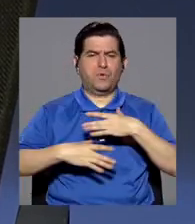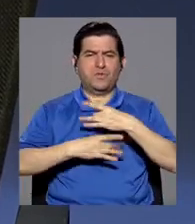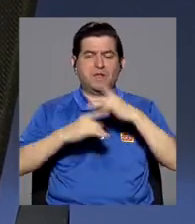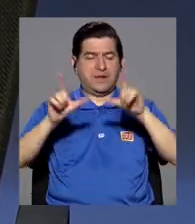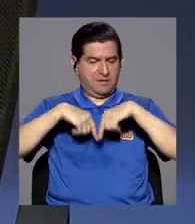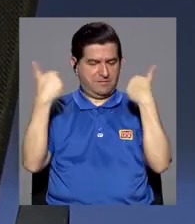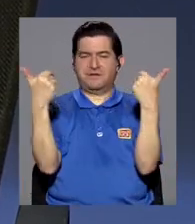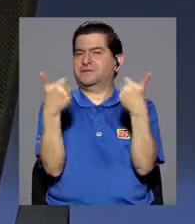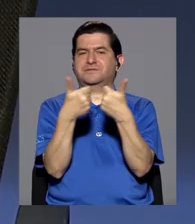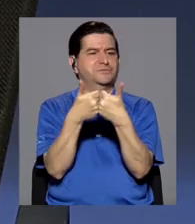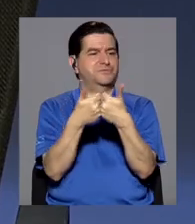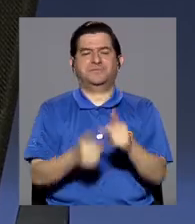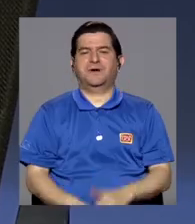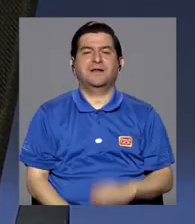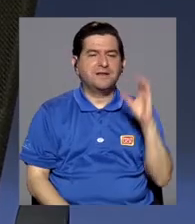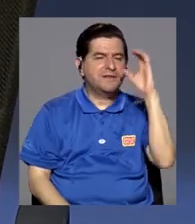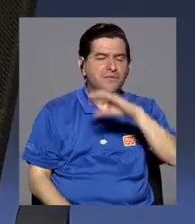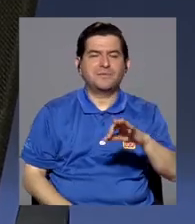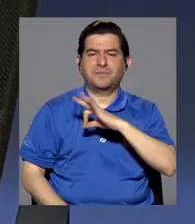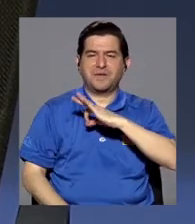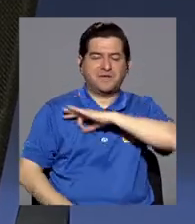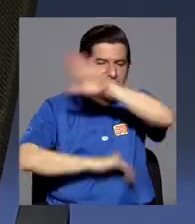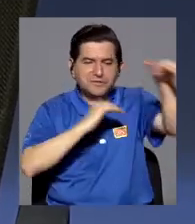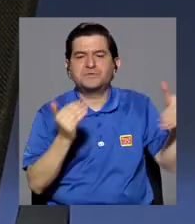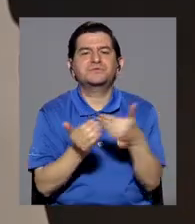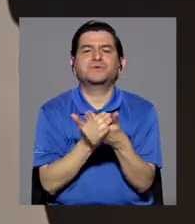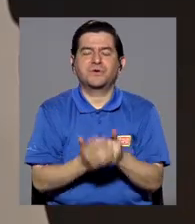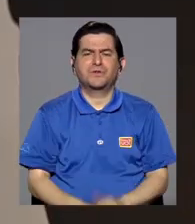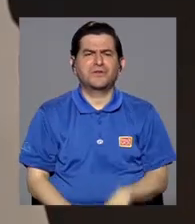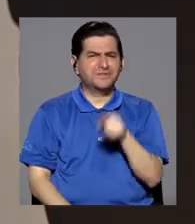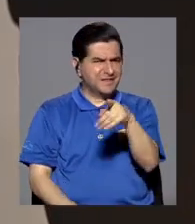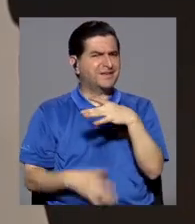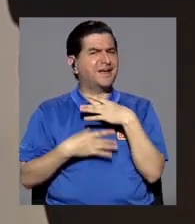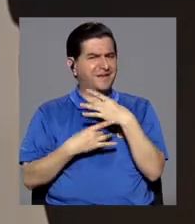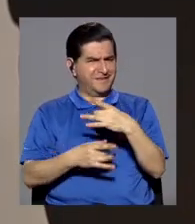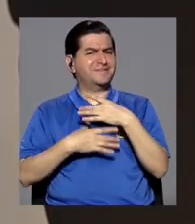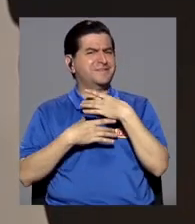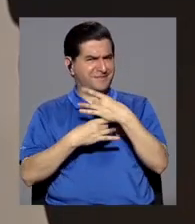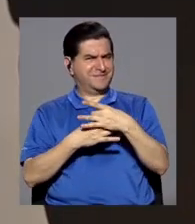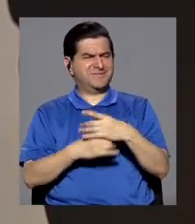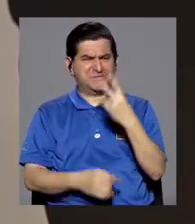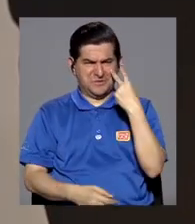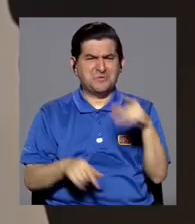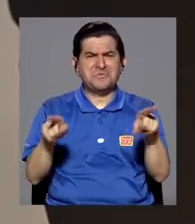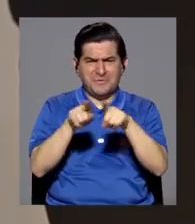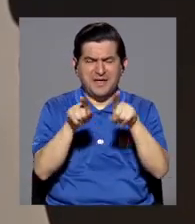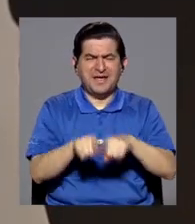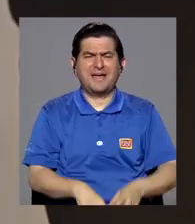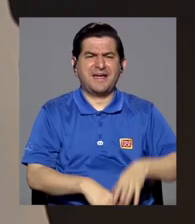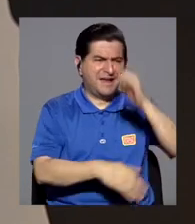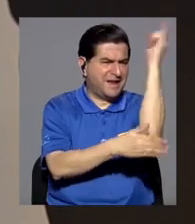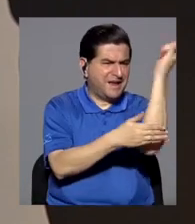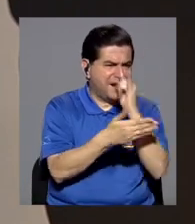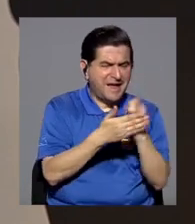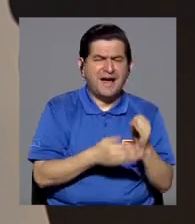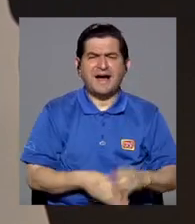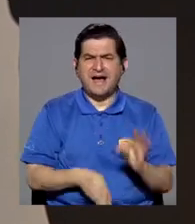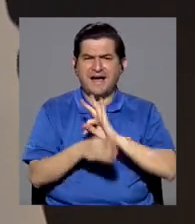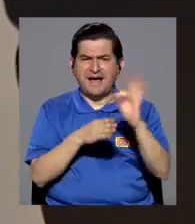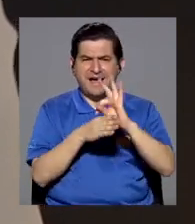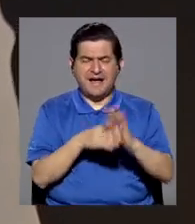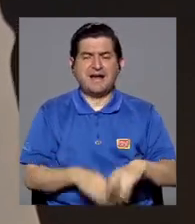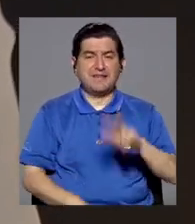los intereses colectivos de vos la buscada bienestar colectivo eso es interesante porque también hemos visto como la arteterapia ha irrumpido